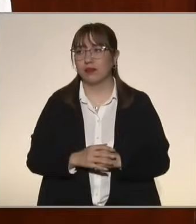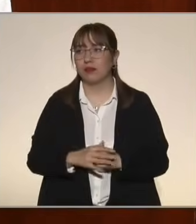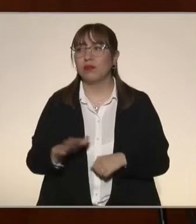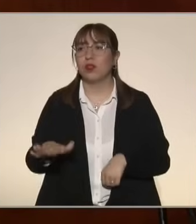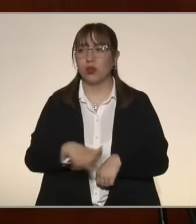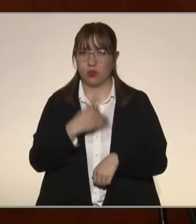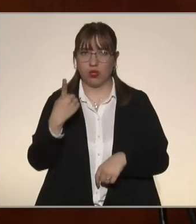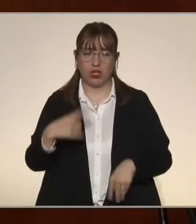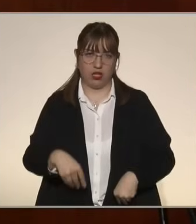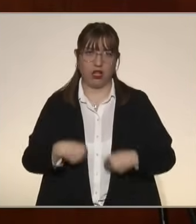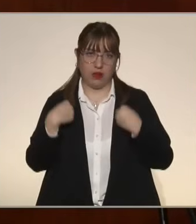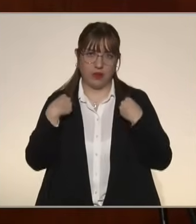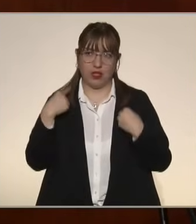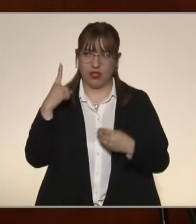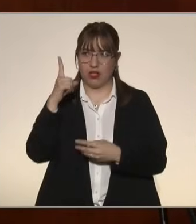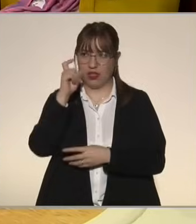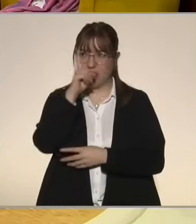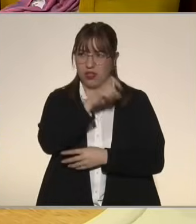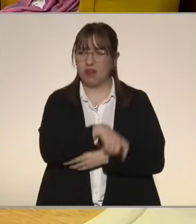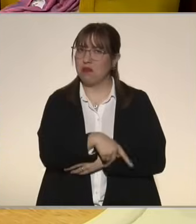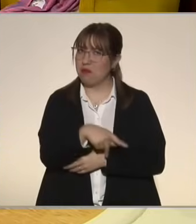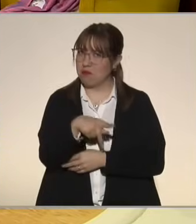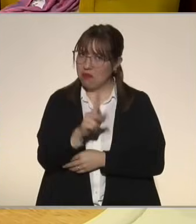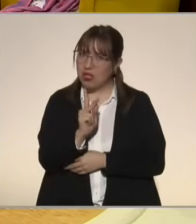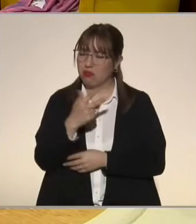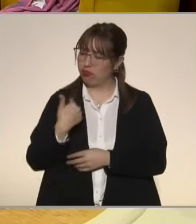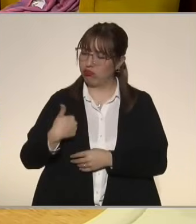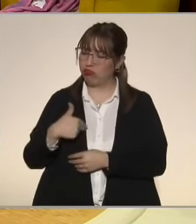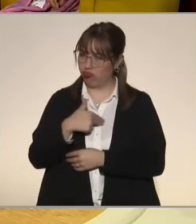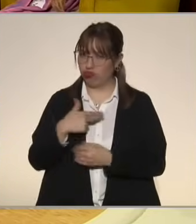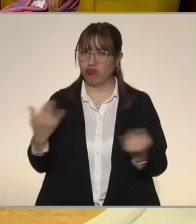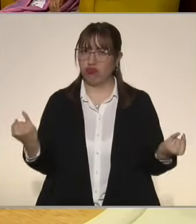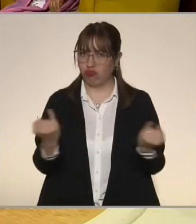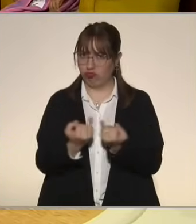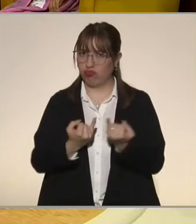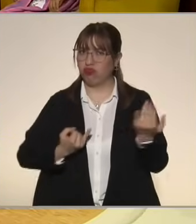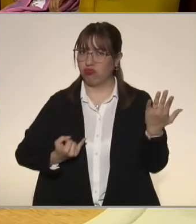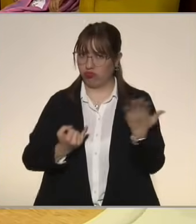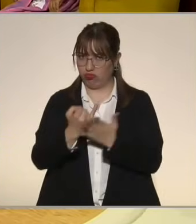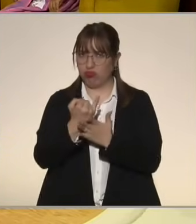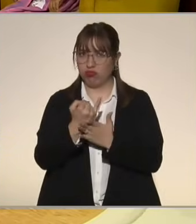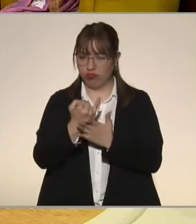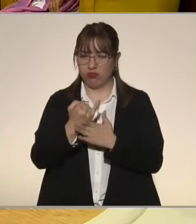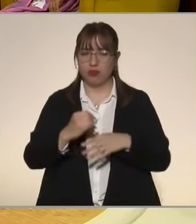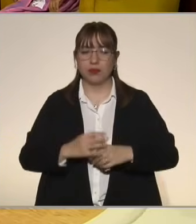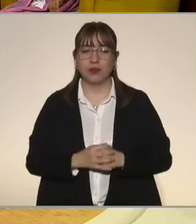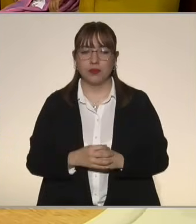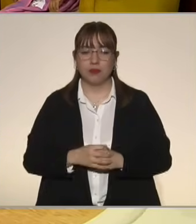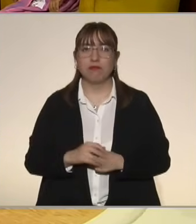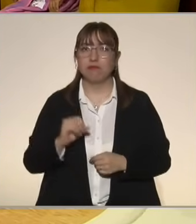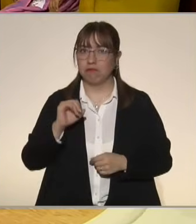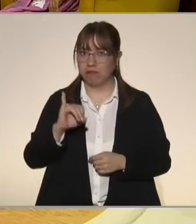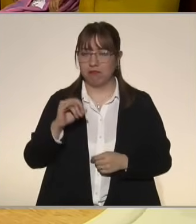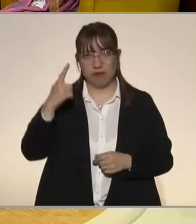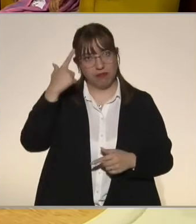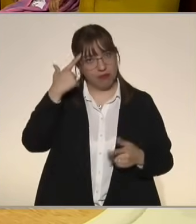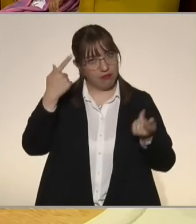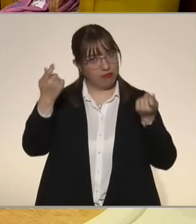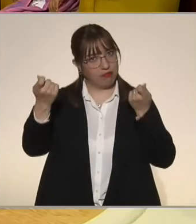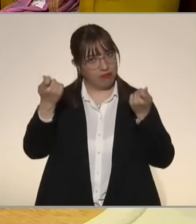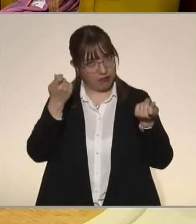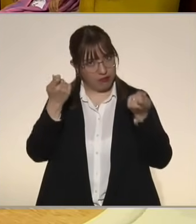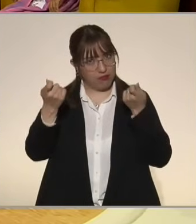también nosotros podemos decidir cómo tomar esas cosas. Exacto, no olvidar que sí somos dueños de nuestros pensamientos,